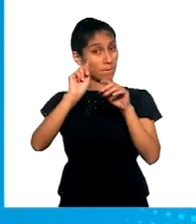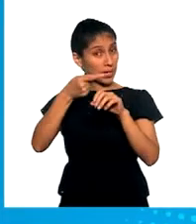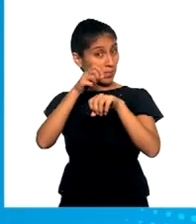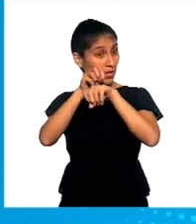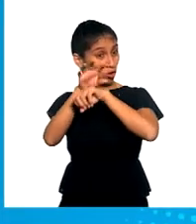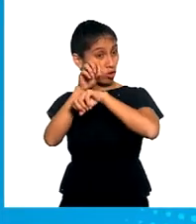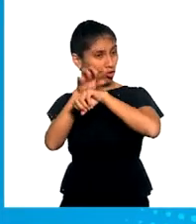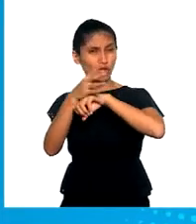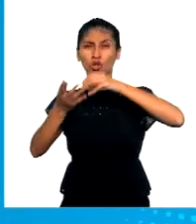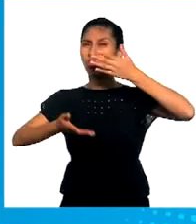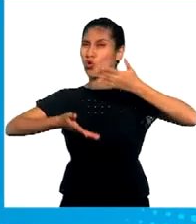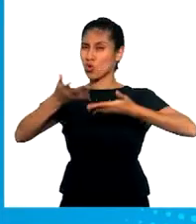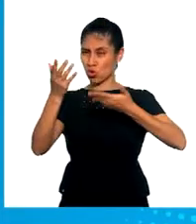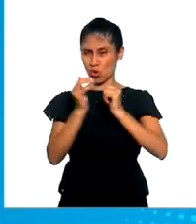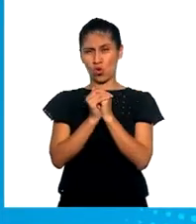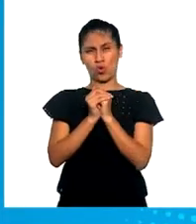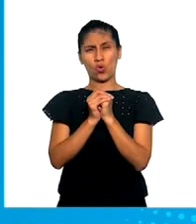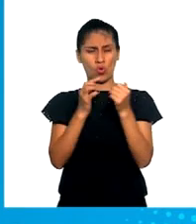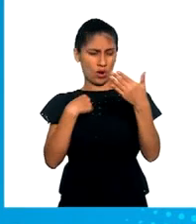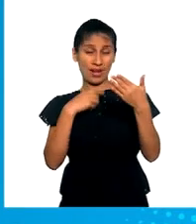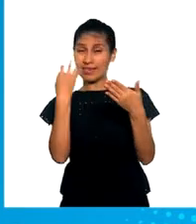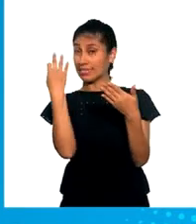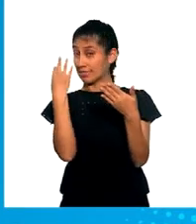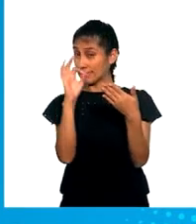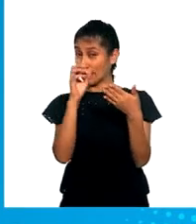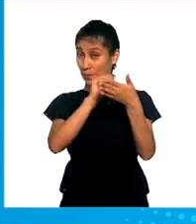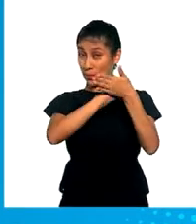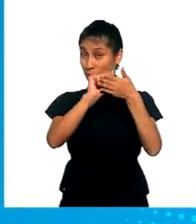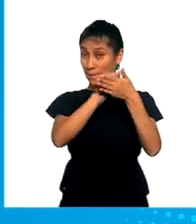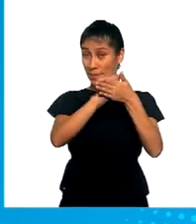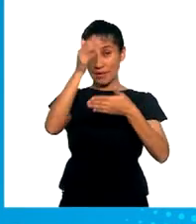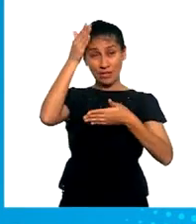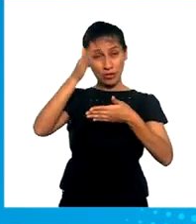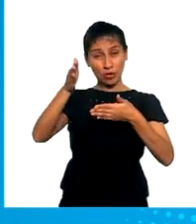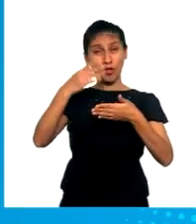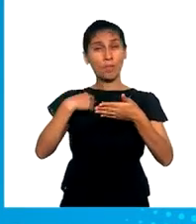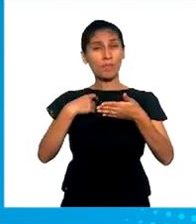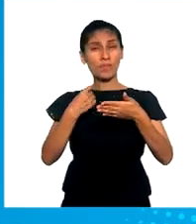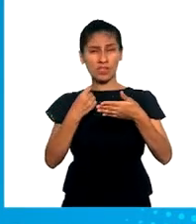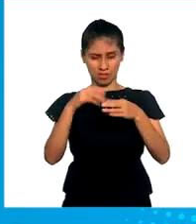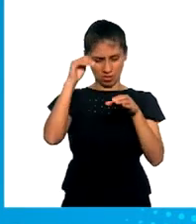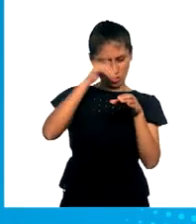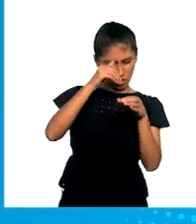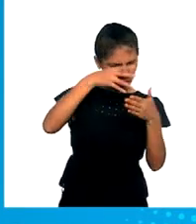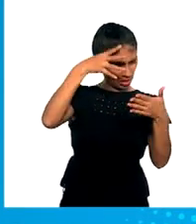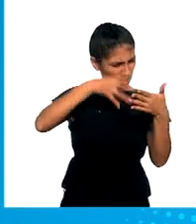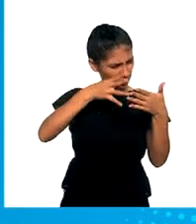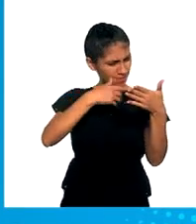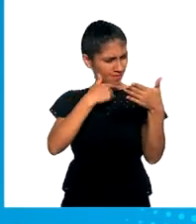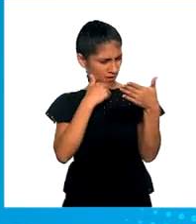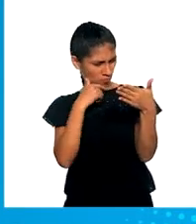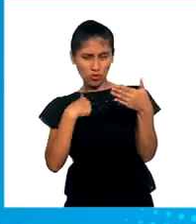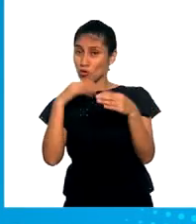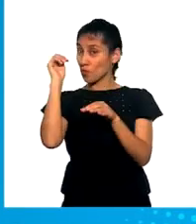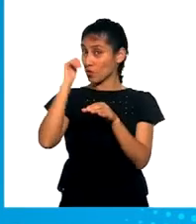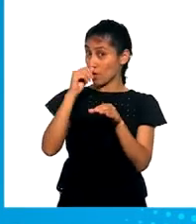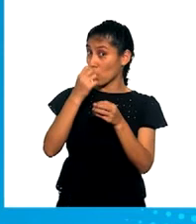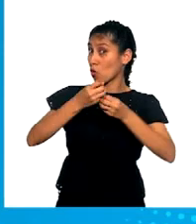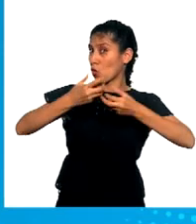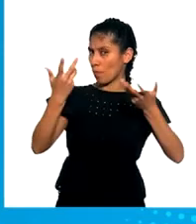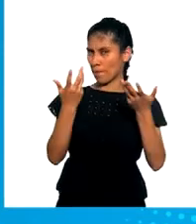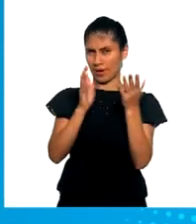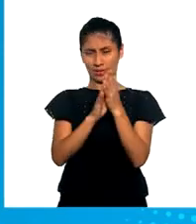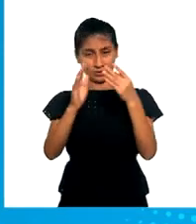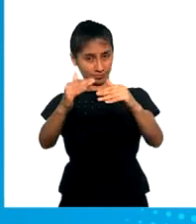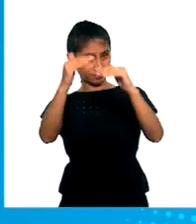es revisar periódicamente nuestro presupuesto para hacer los ajustes pertinentes sin que se pierda de vista la intención de ahorro luego